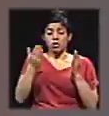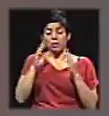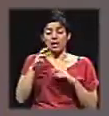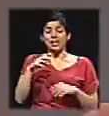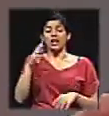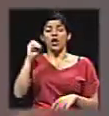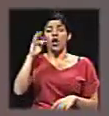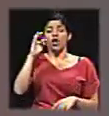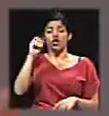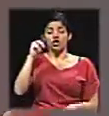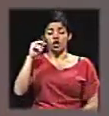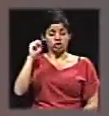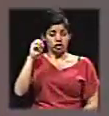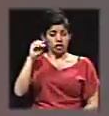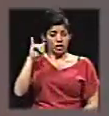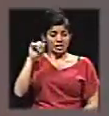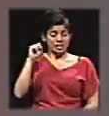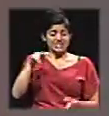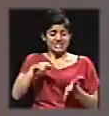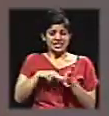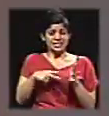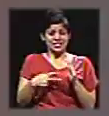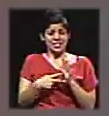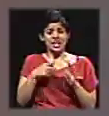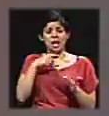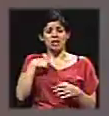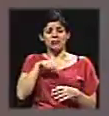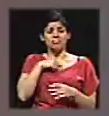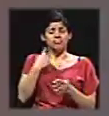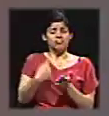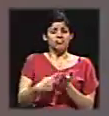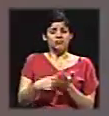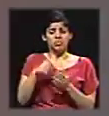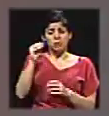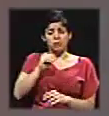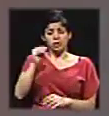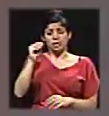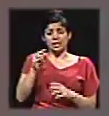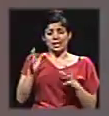sea, estamos hablando de un porcentaje que efectivamente en